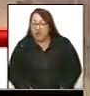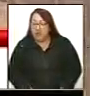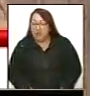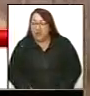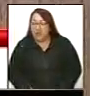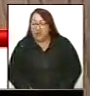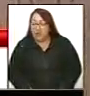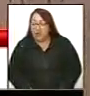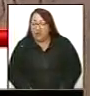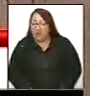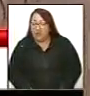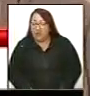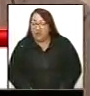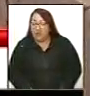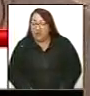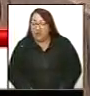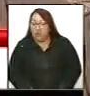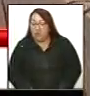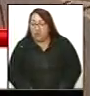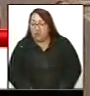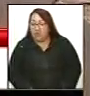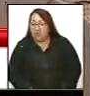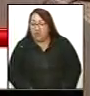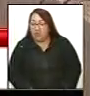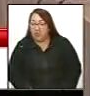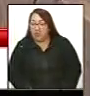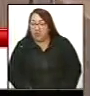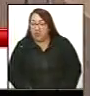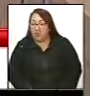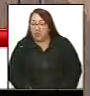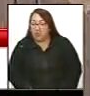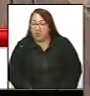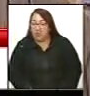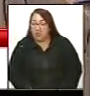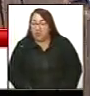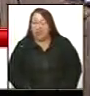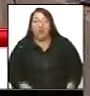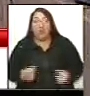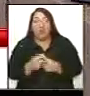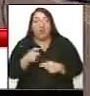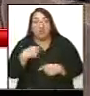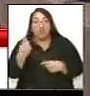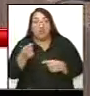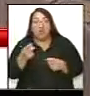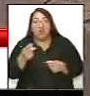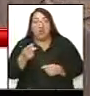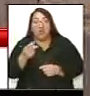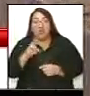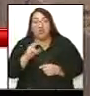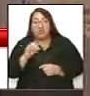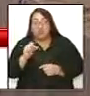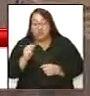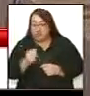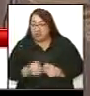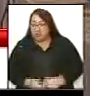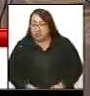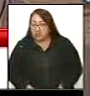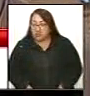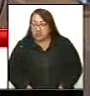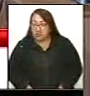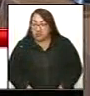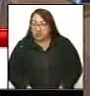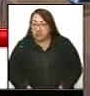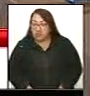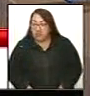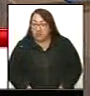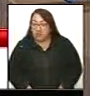Hay un pedido del congresista Ochoa, el congresista Juan Carlos González, que también lo ha hecho suya, el congresista Julio Rosas. Sí,